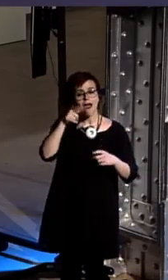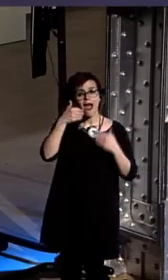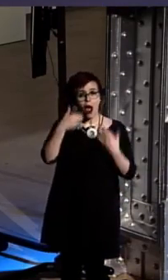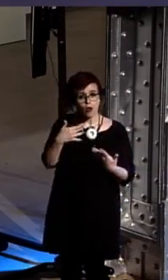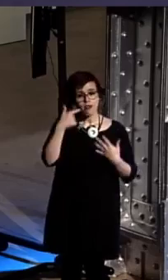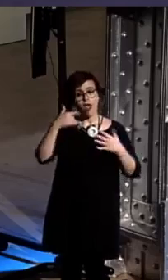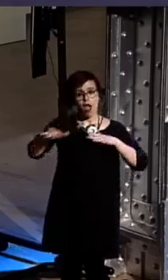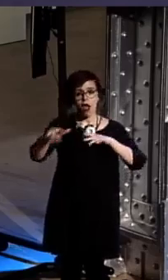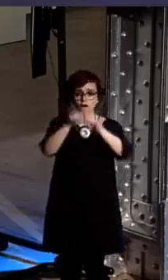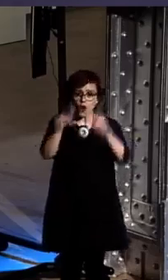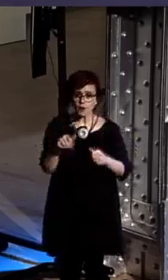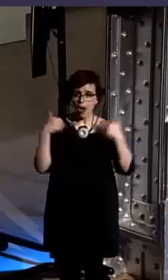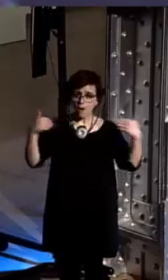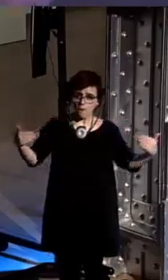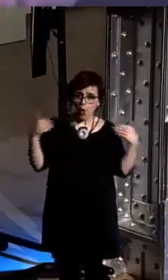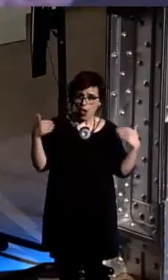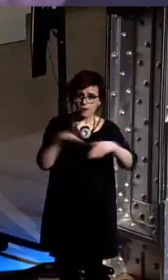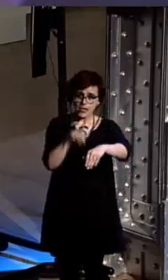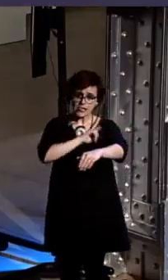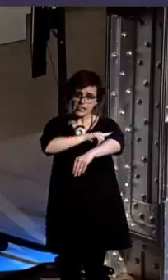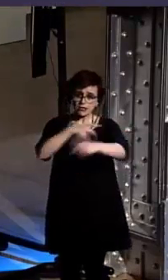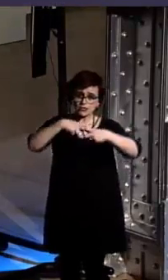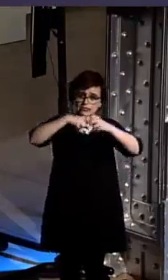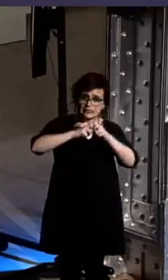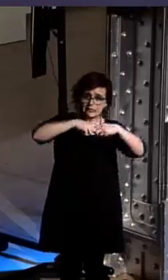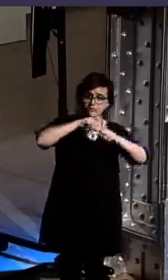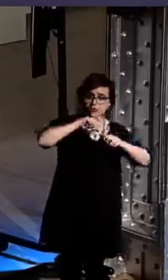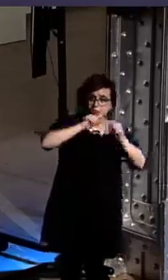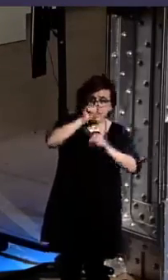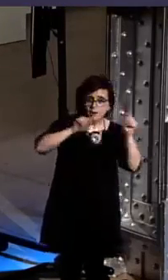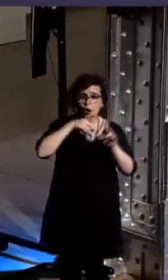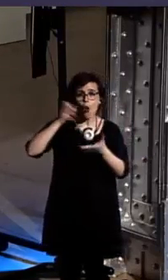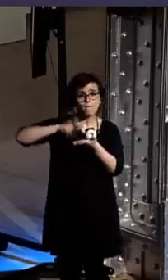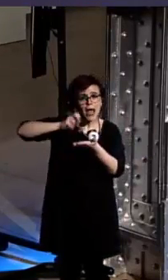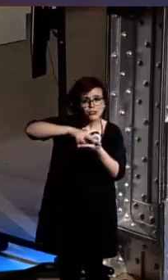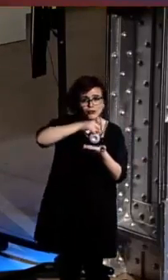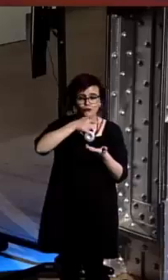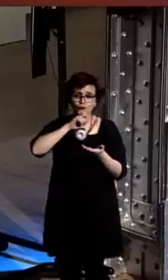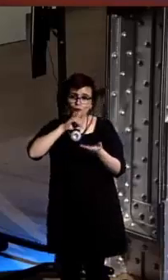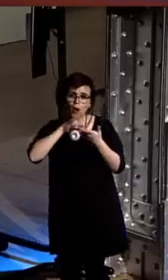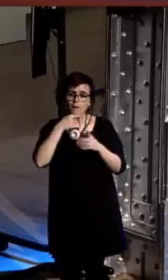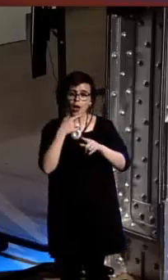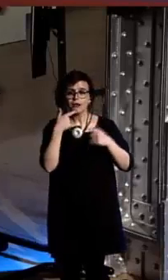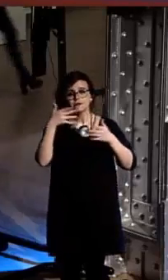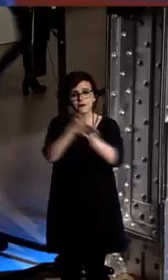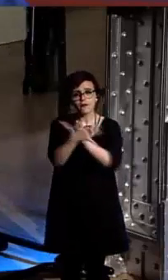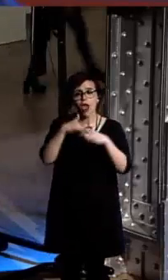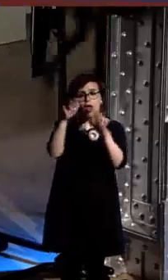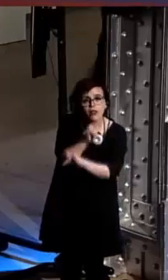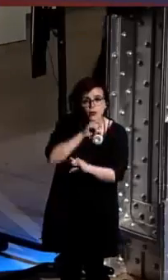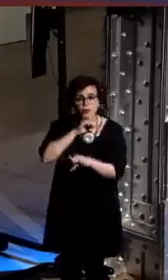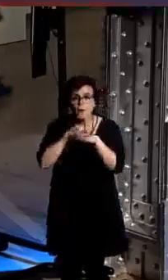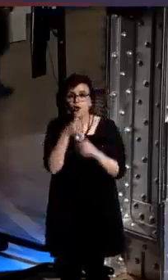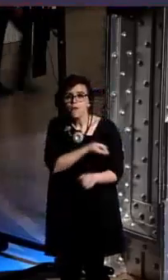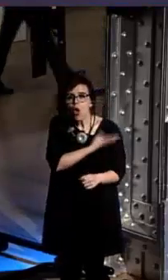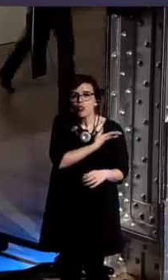biorritmos, quemamos tantas calorías, hemos dado tantos pasos que significa que hemos perdido no sé cuánto de peso, pero ¿se podrán monitorizar